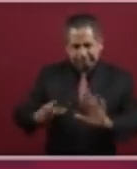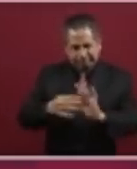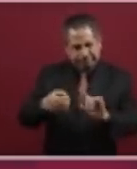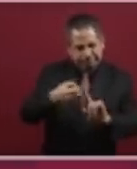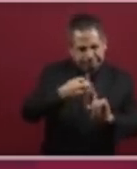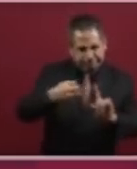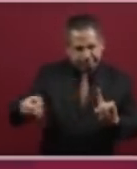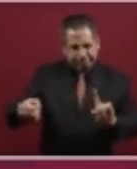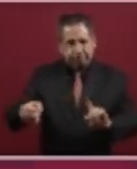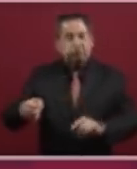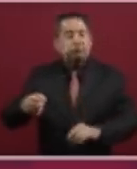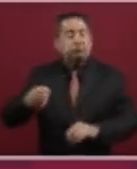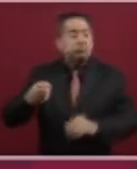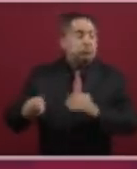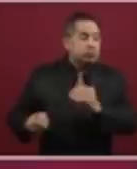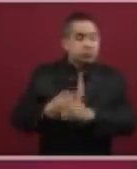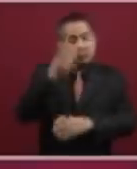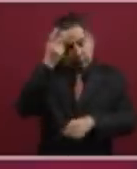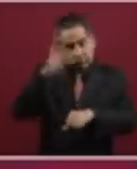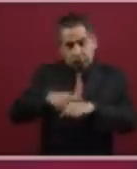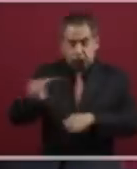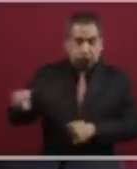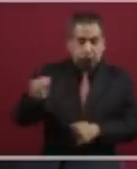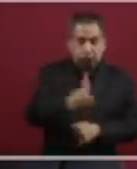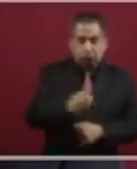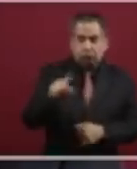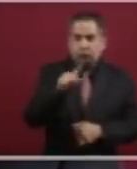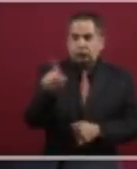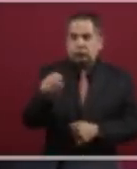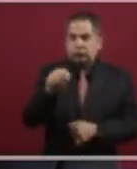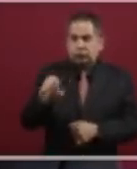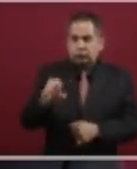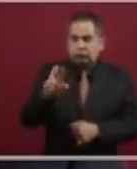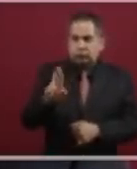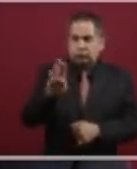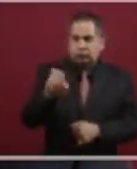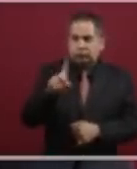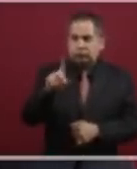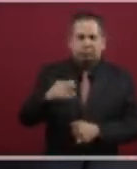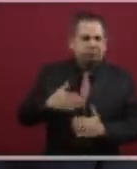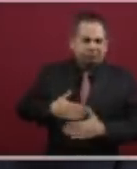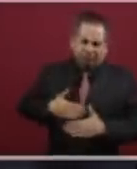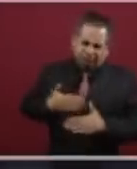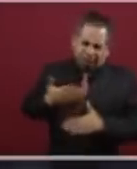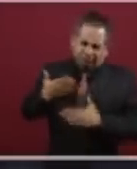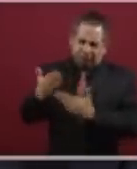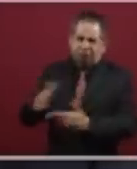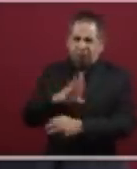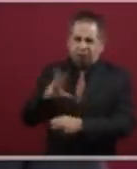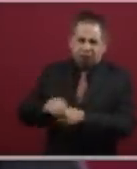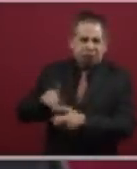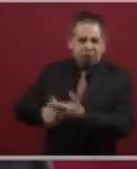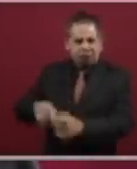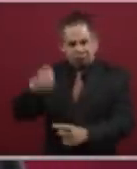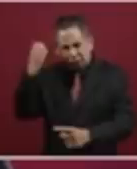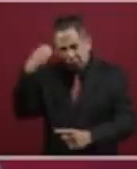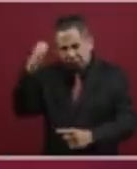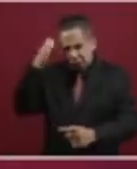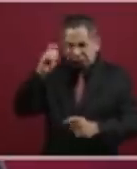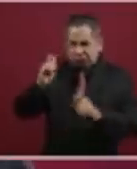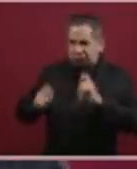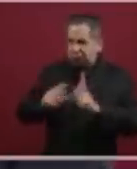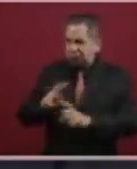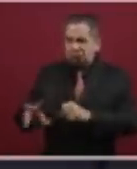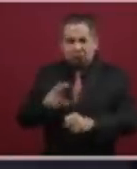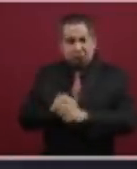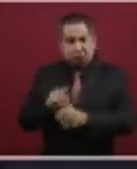parte. Va a ser Zoé, que le tengo toda la confianza, tiene experiencia,